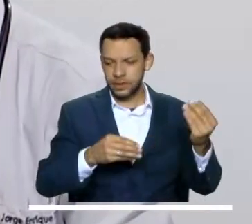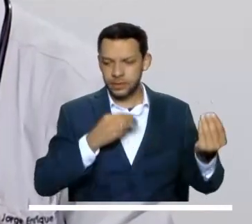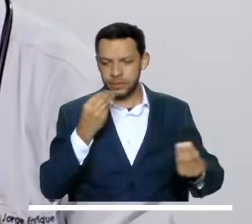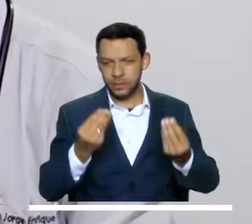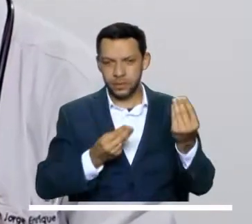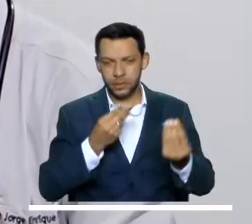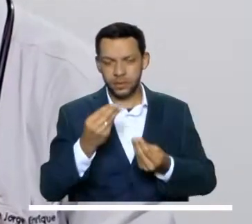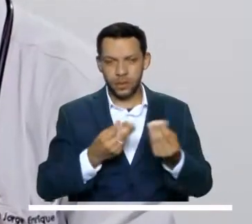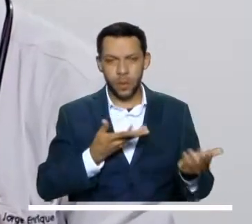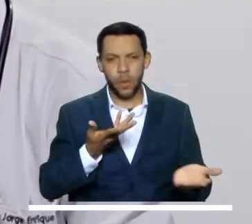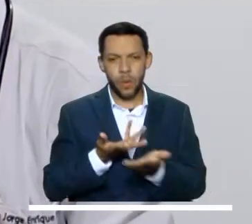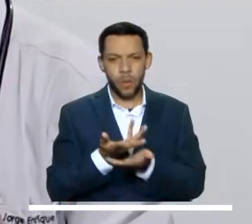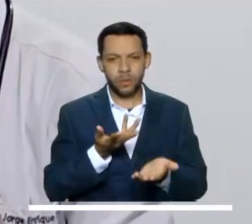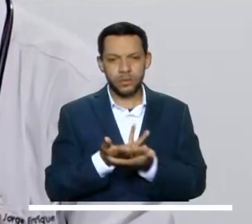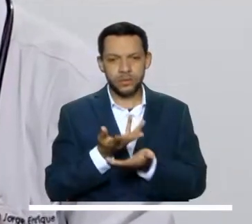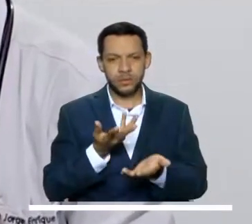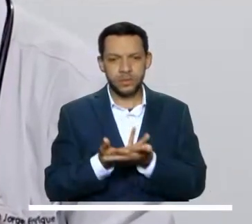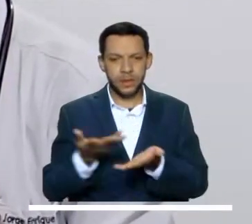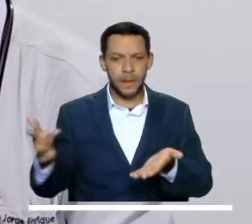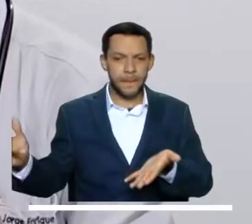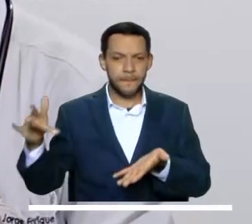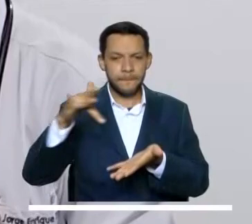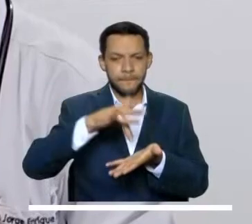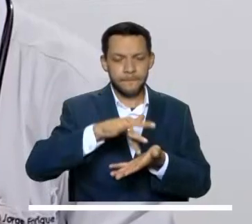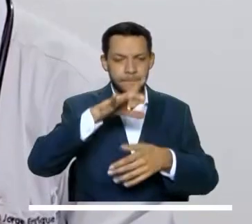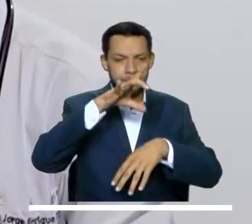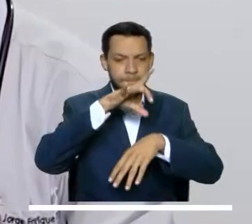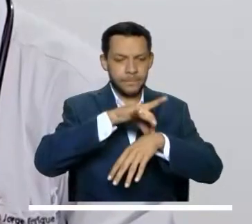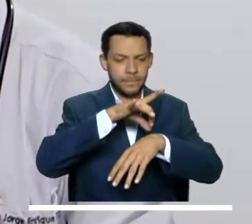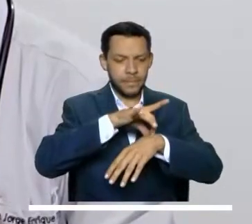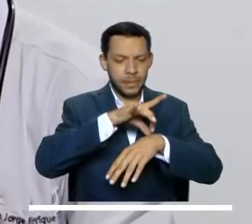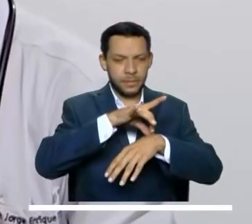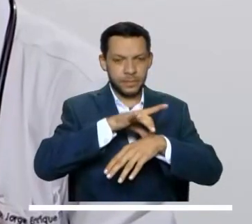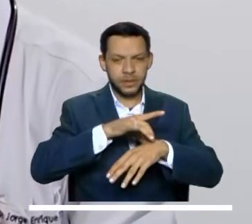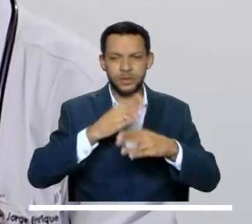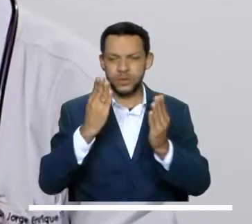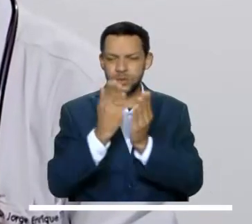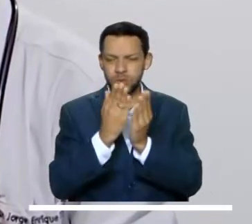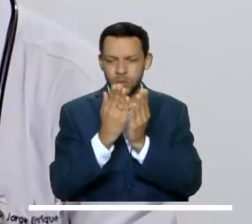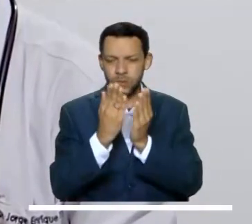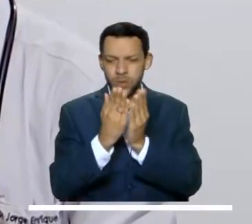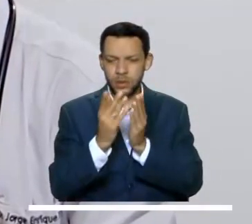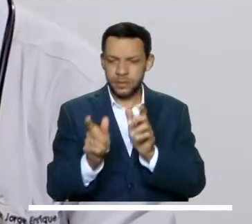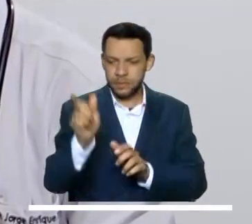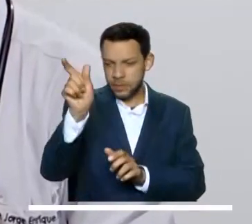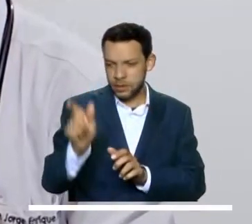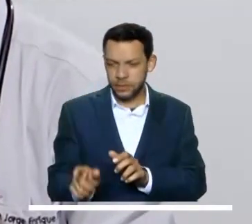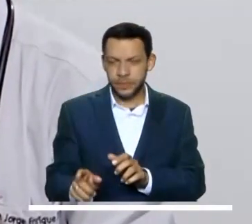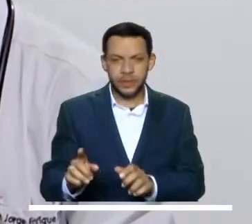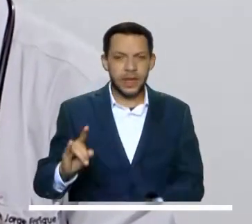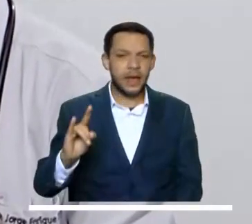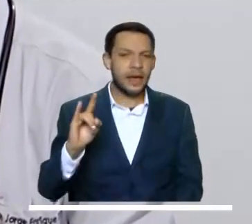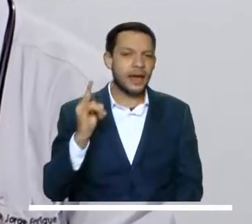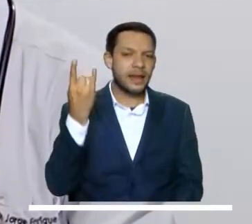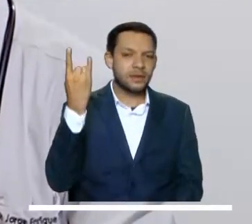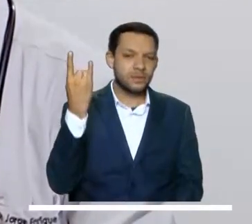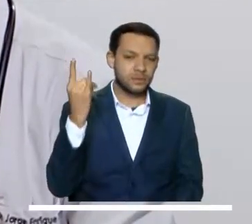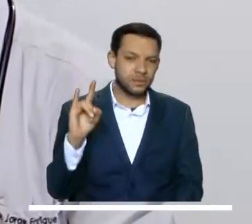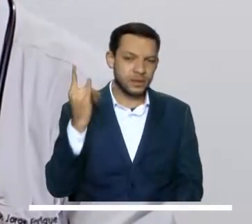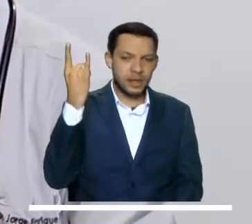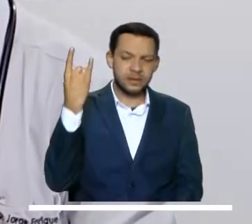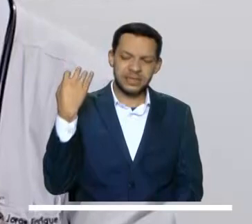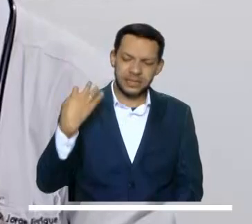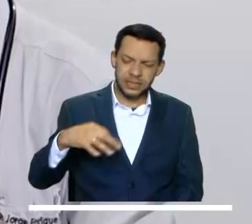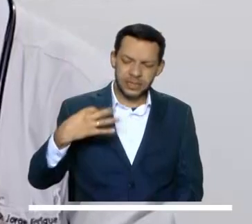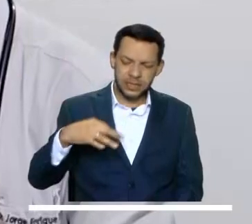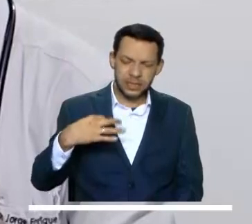un médico, tanto general, y que los direccione con un especialista para estudiar bien la causa del dolor, porque la causa del dolor puede ser algo tan sencillo como puede ser una